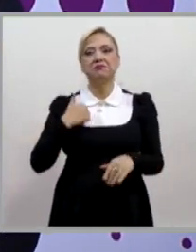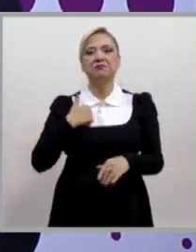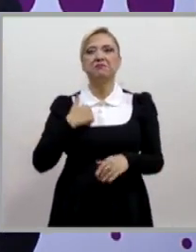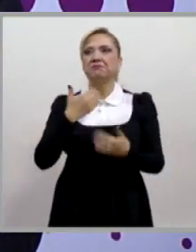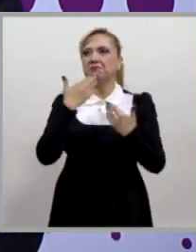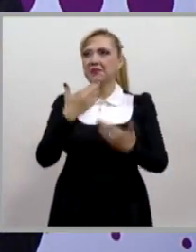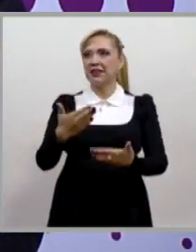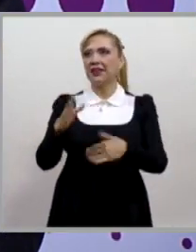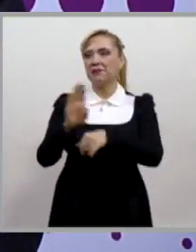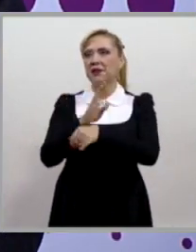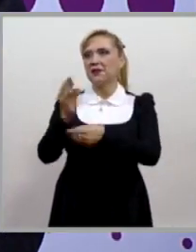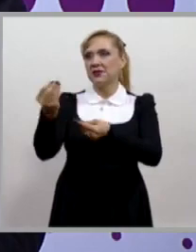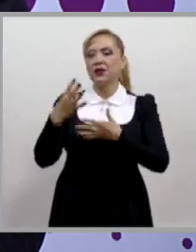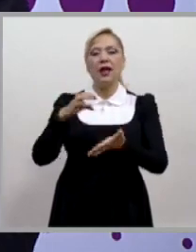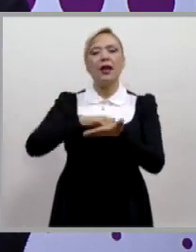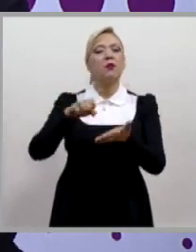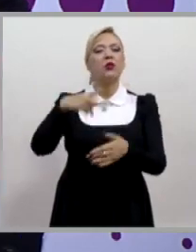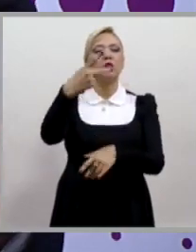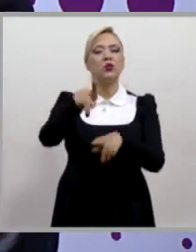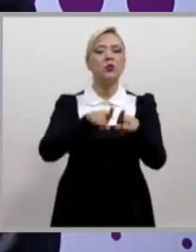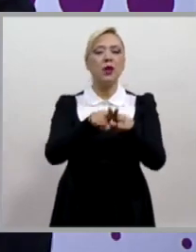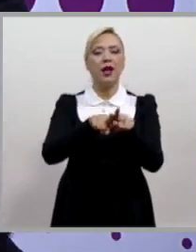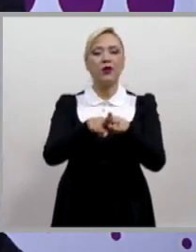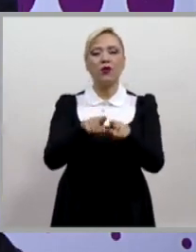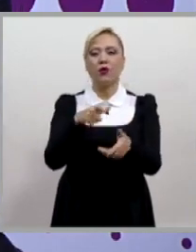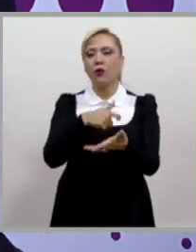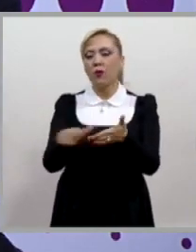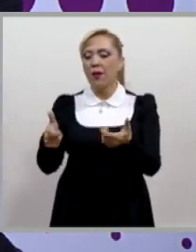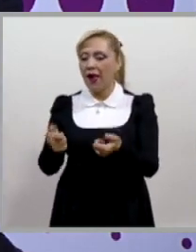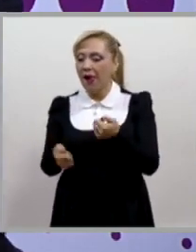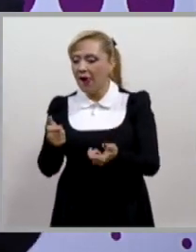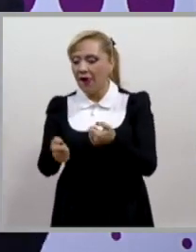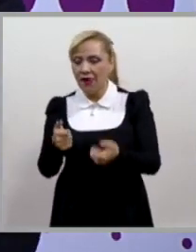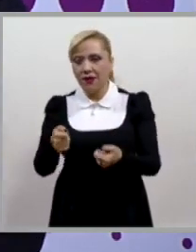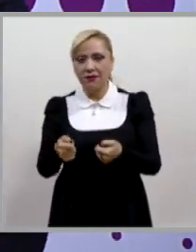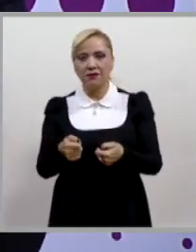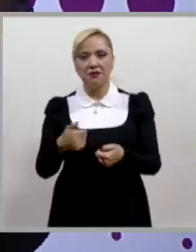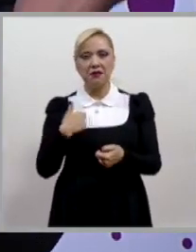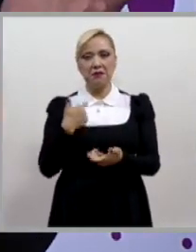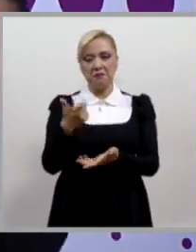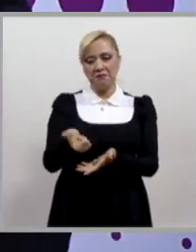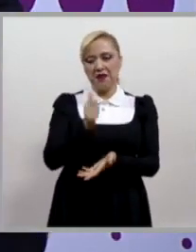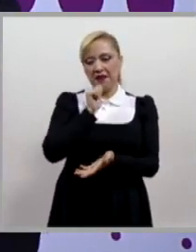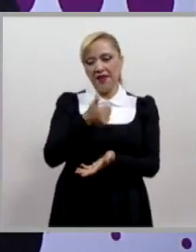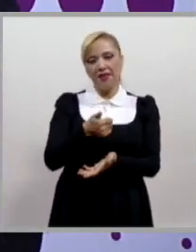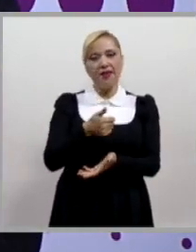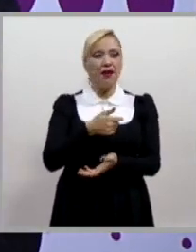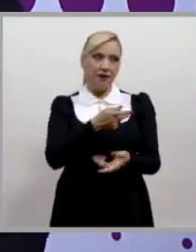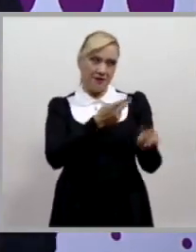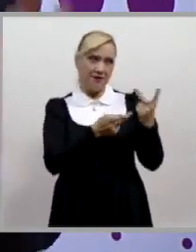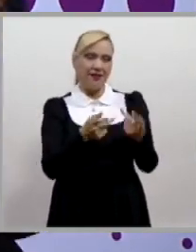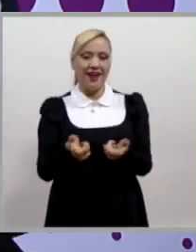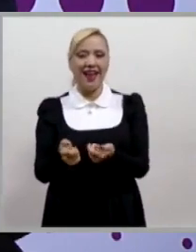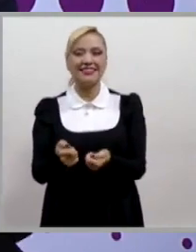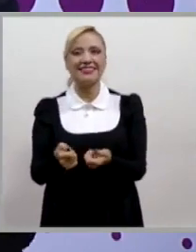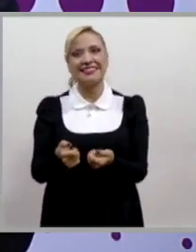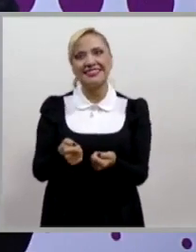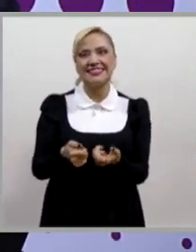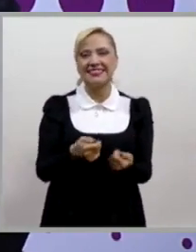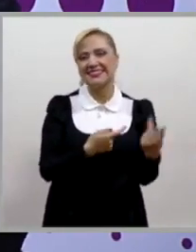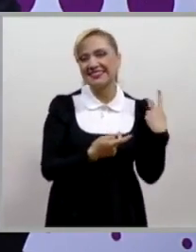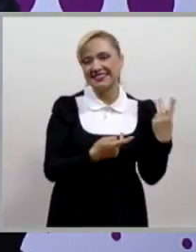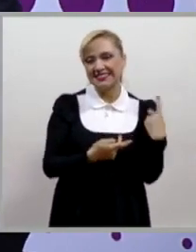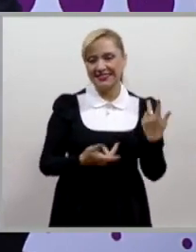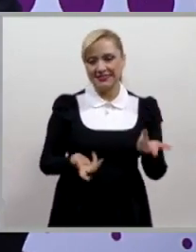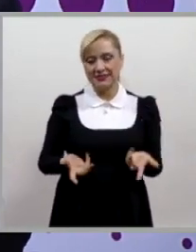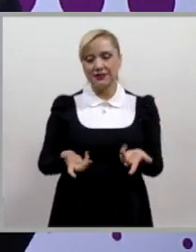tu hermanito compraba un Nintendo, tú no gastaste un peso, pero lo vas a jugar, ¿no? O como cuando tu vecino quema basura y te estás